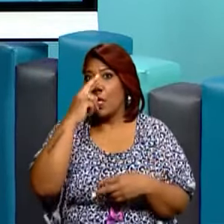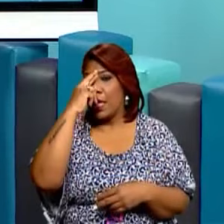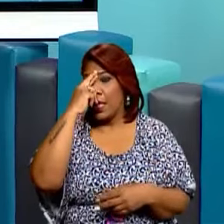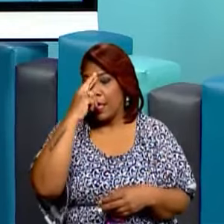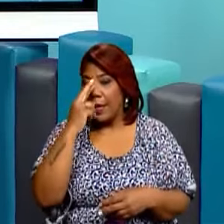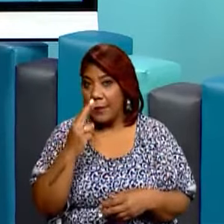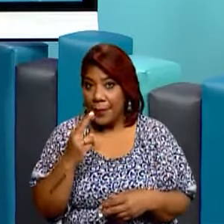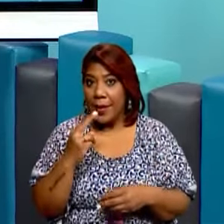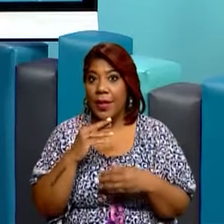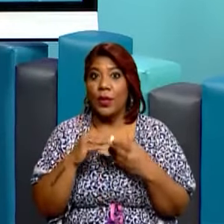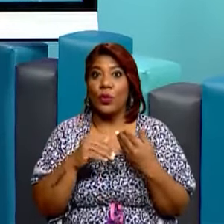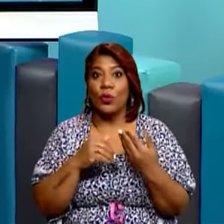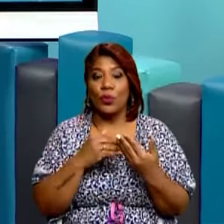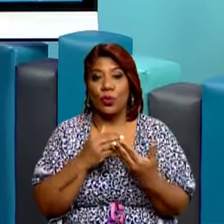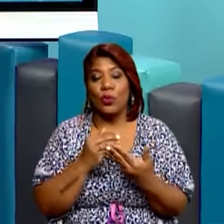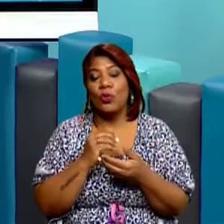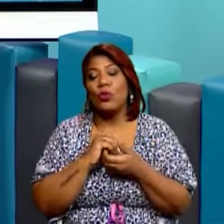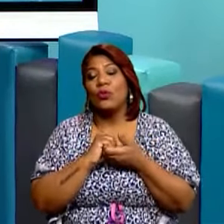¡Gracias!